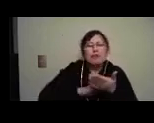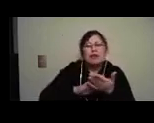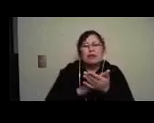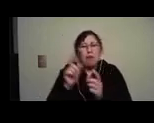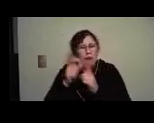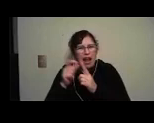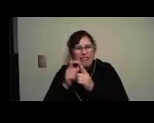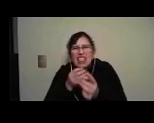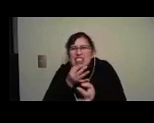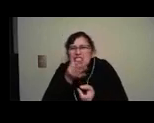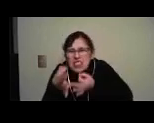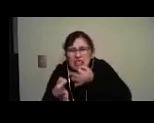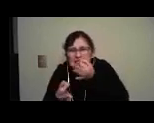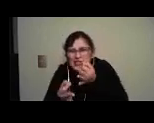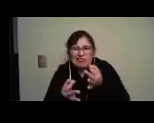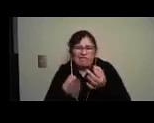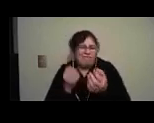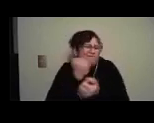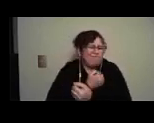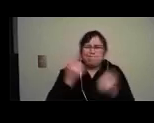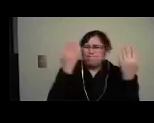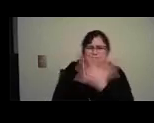palabras correctamente, hablar con frases confusas,